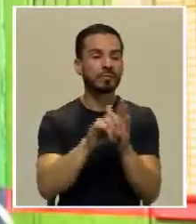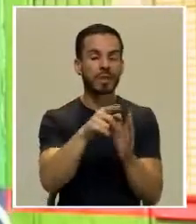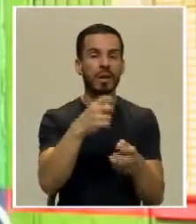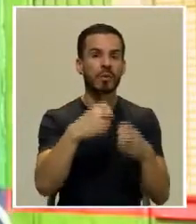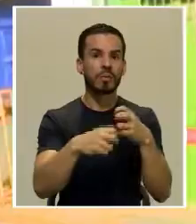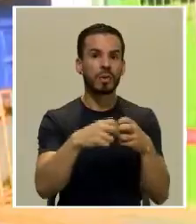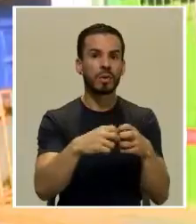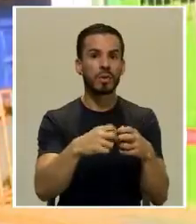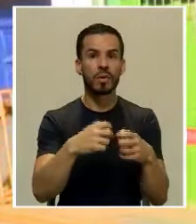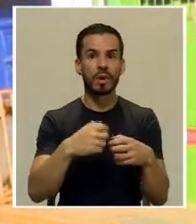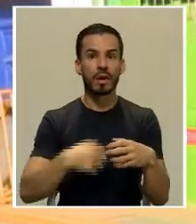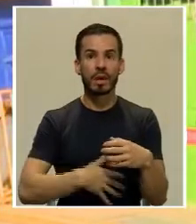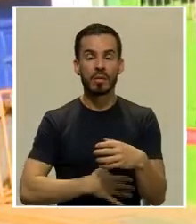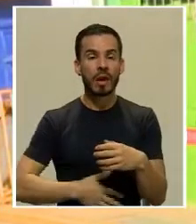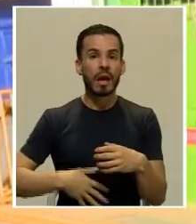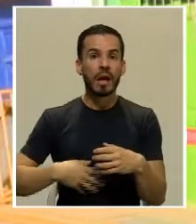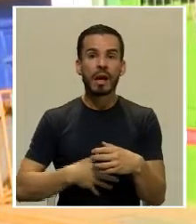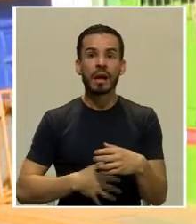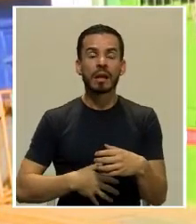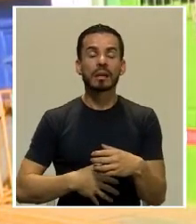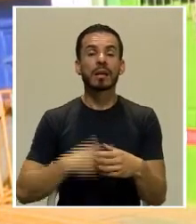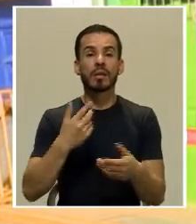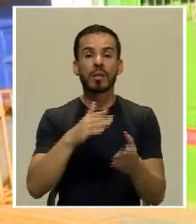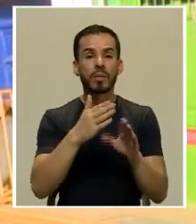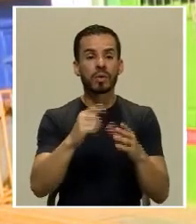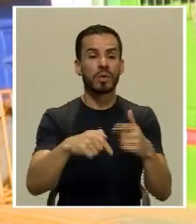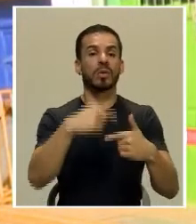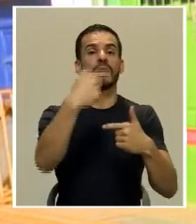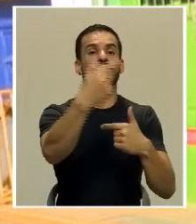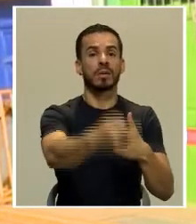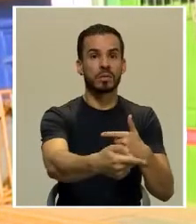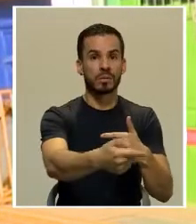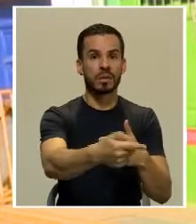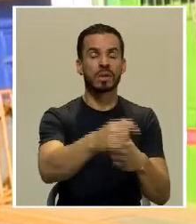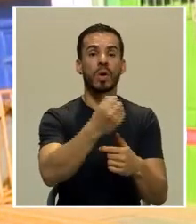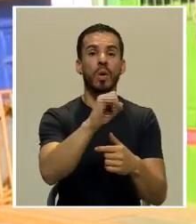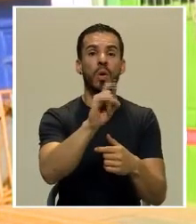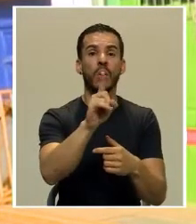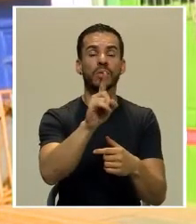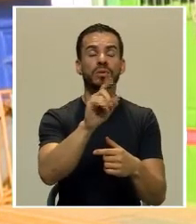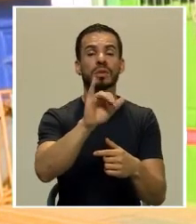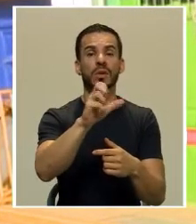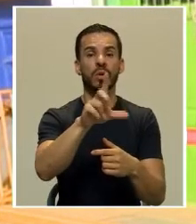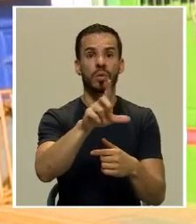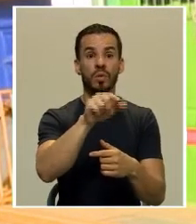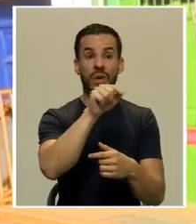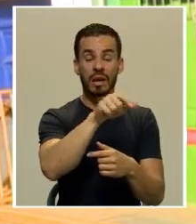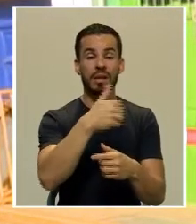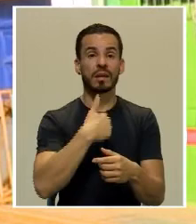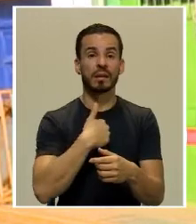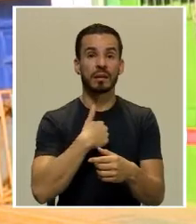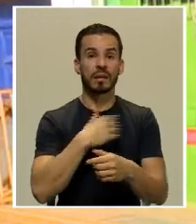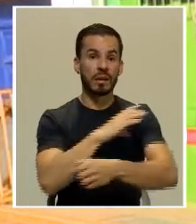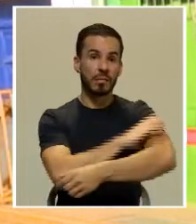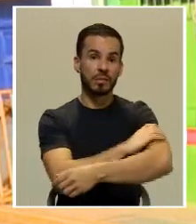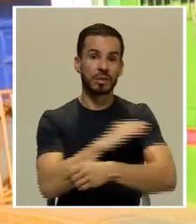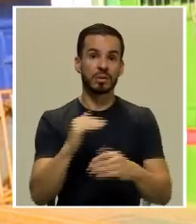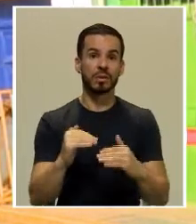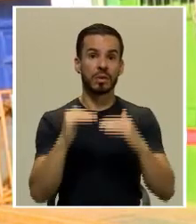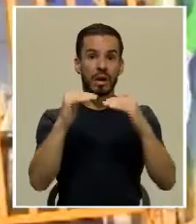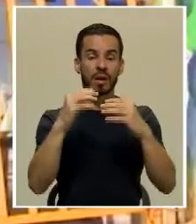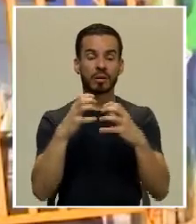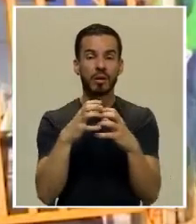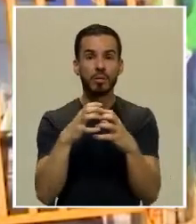un problema gastrointestinal. La paciente falleció un día después, es decir, el 11 de julio. Ella padecía de hipertensión